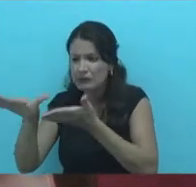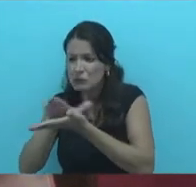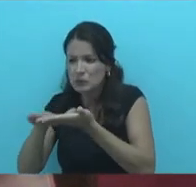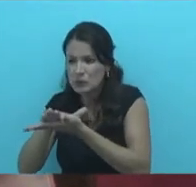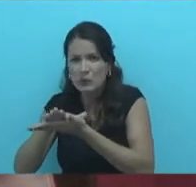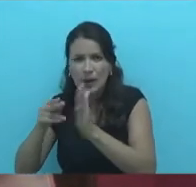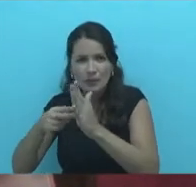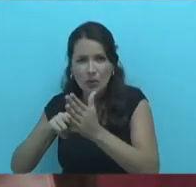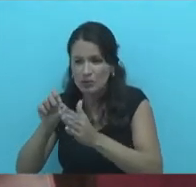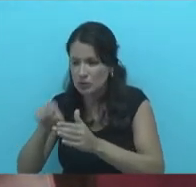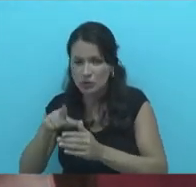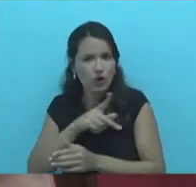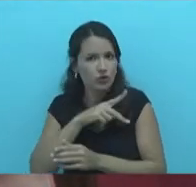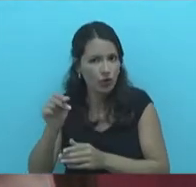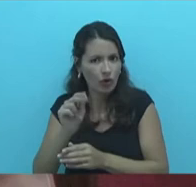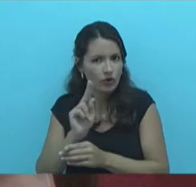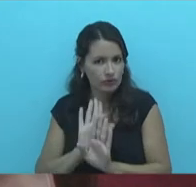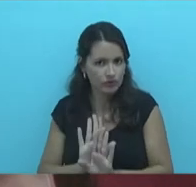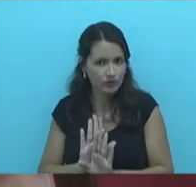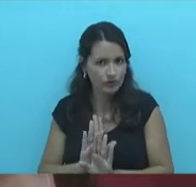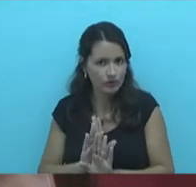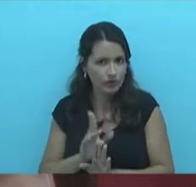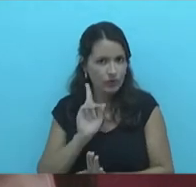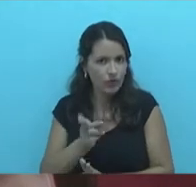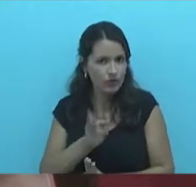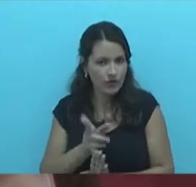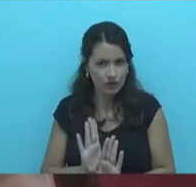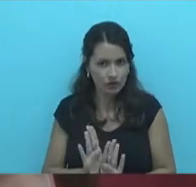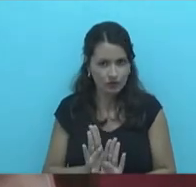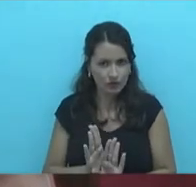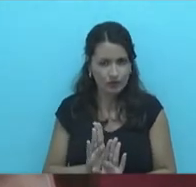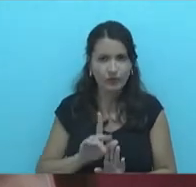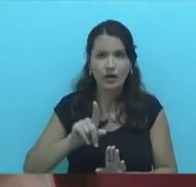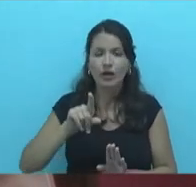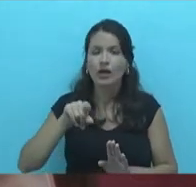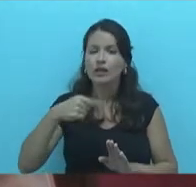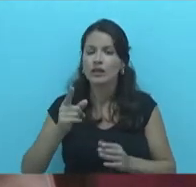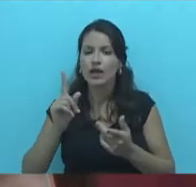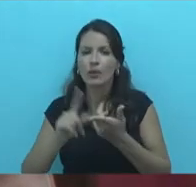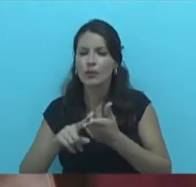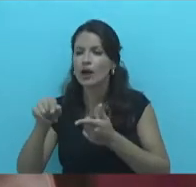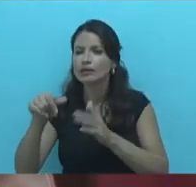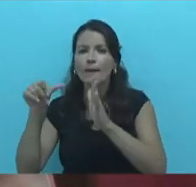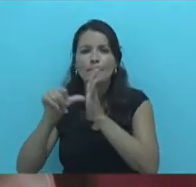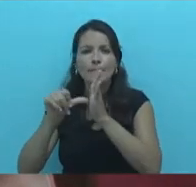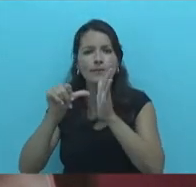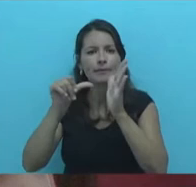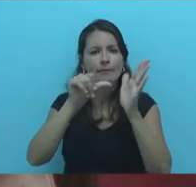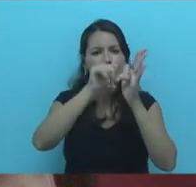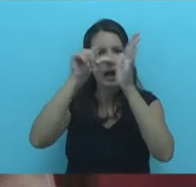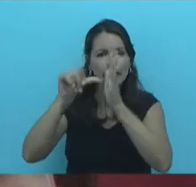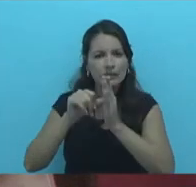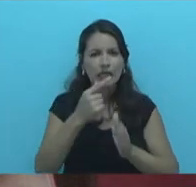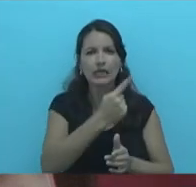la soberanía institucional, es decir, la soberanía institucional y judicial, que